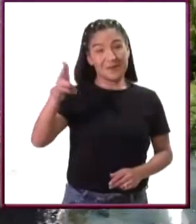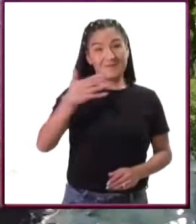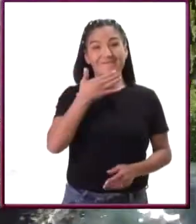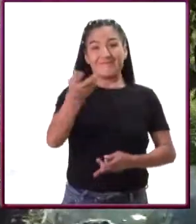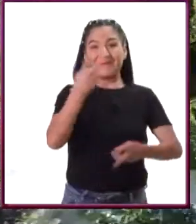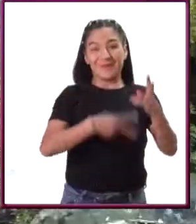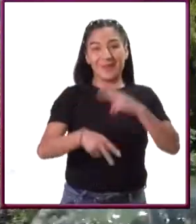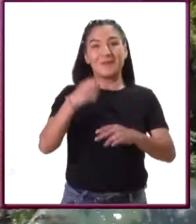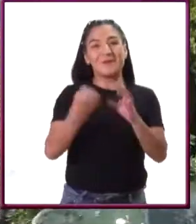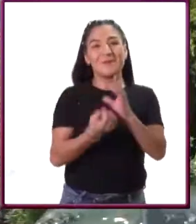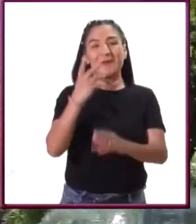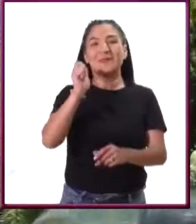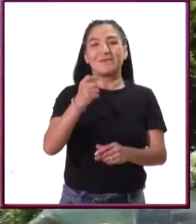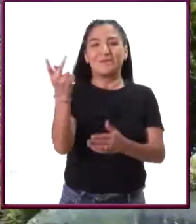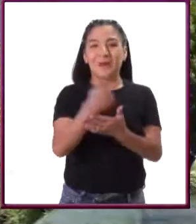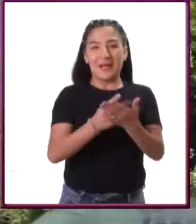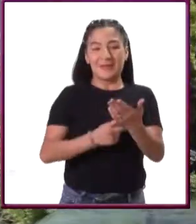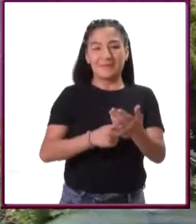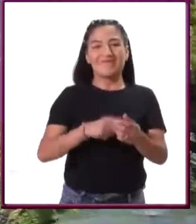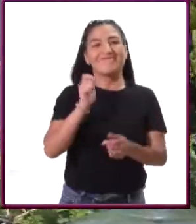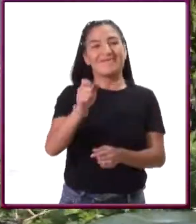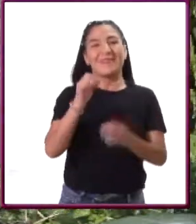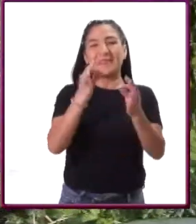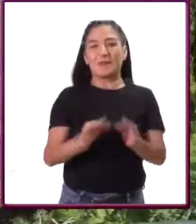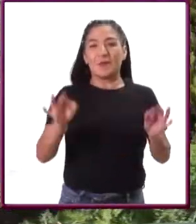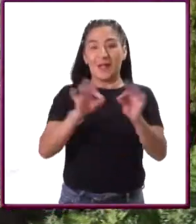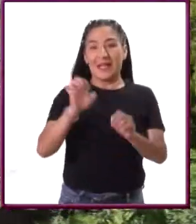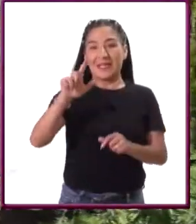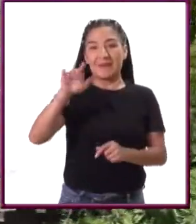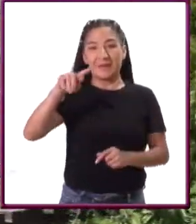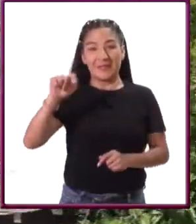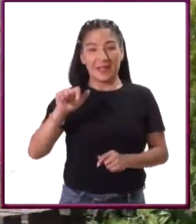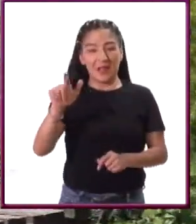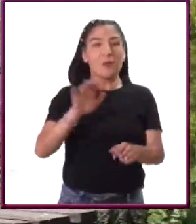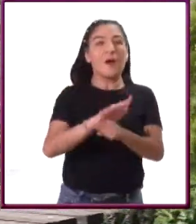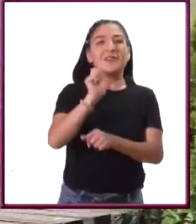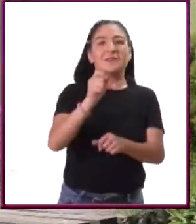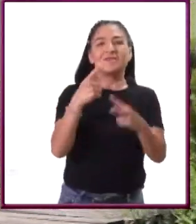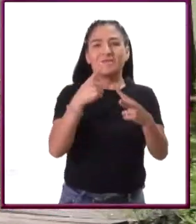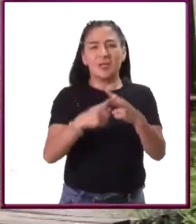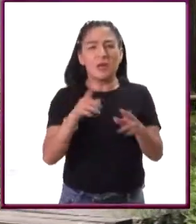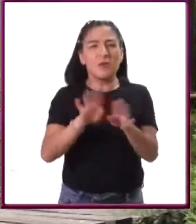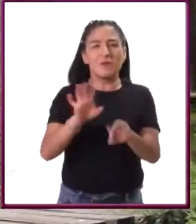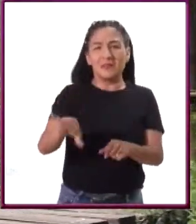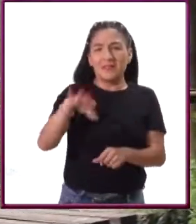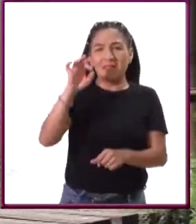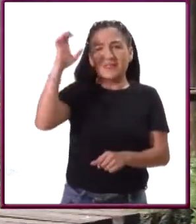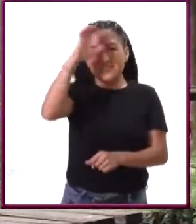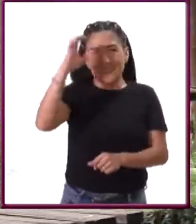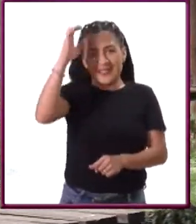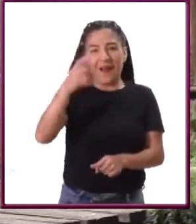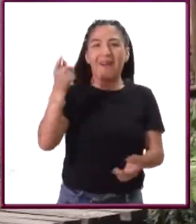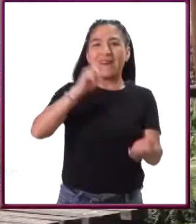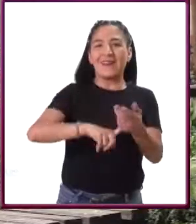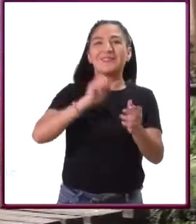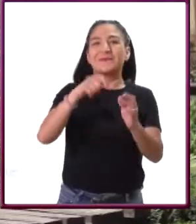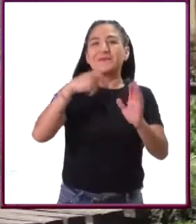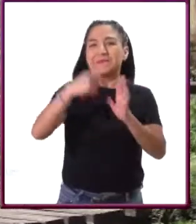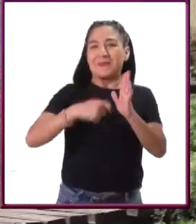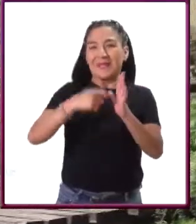Hola, bienvenidos a un nuevo episodio de Elemental, el show matemático que encuentra la ciencia detrás de los videos de